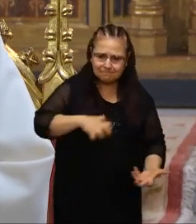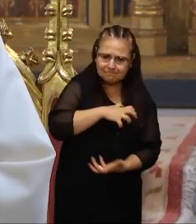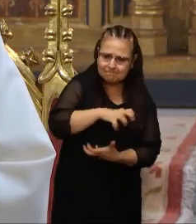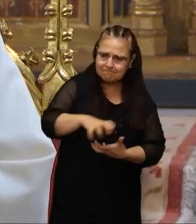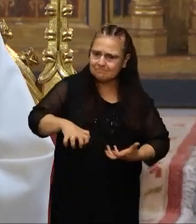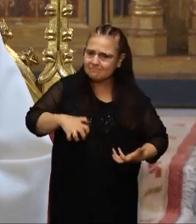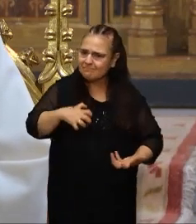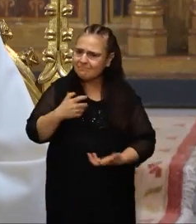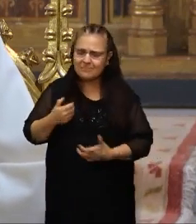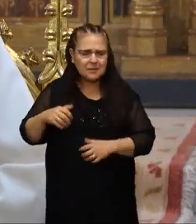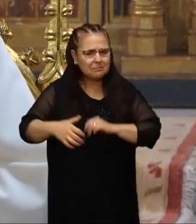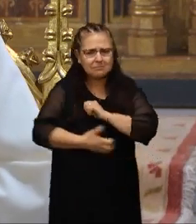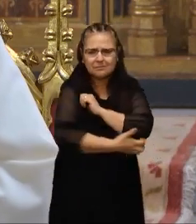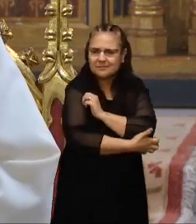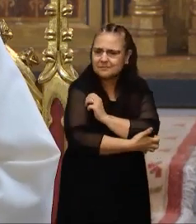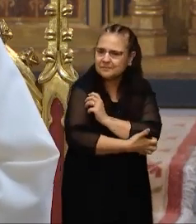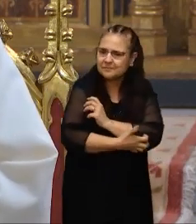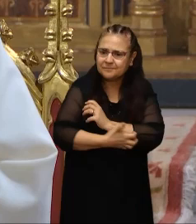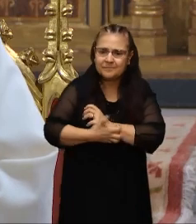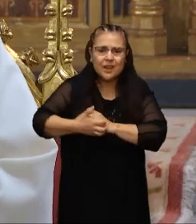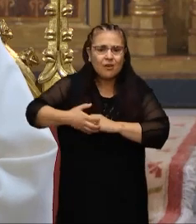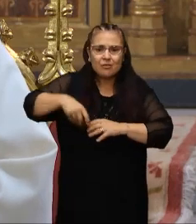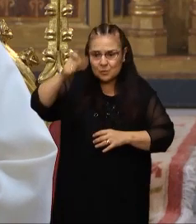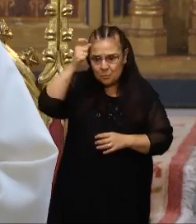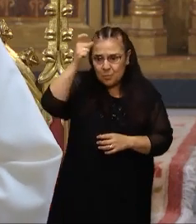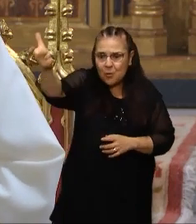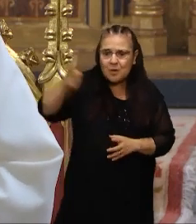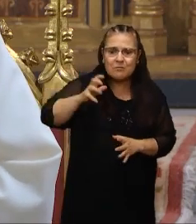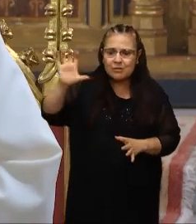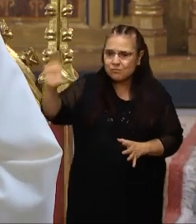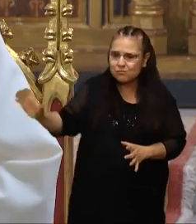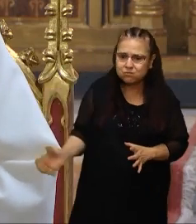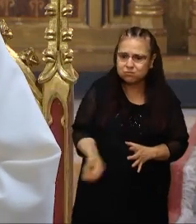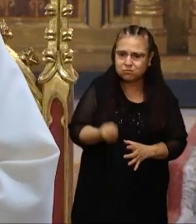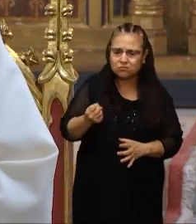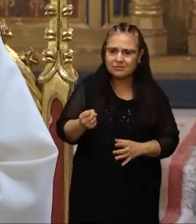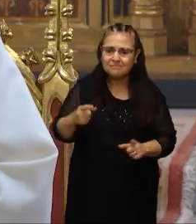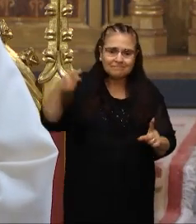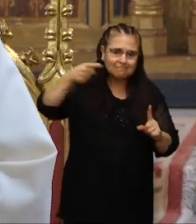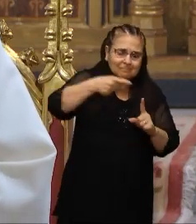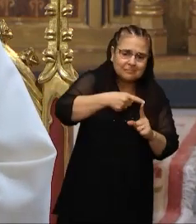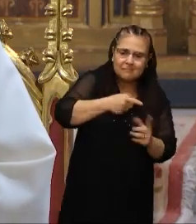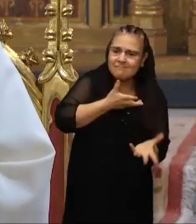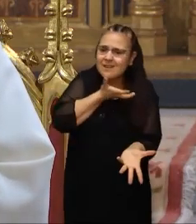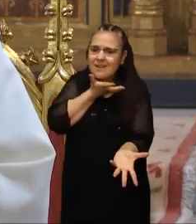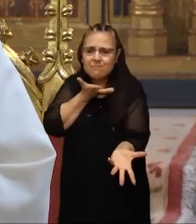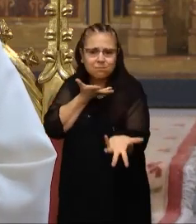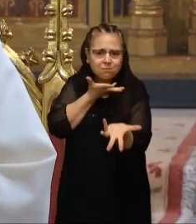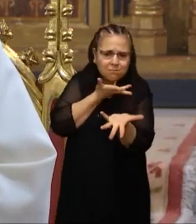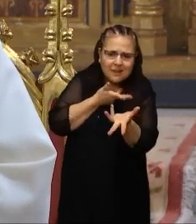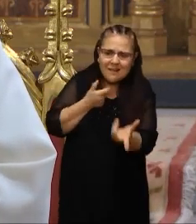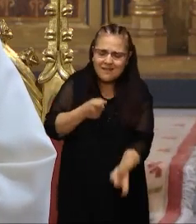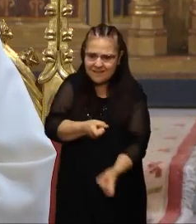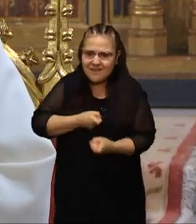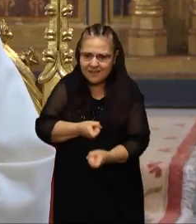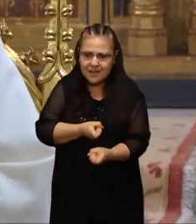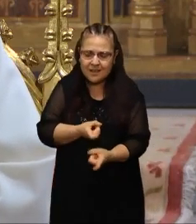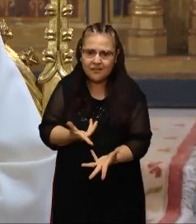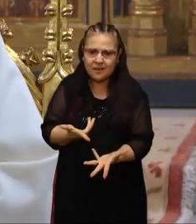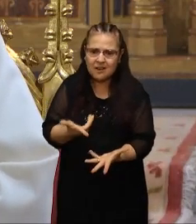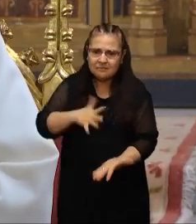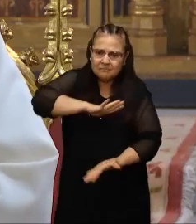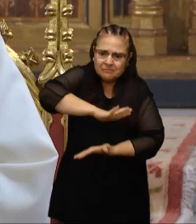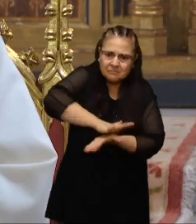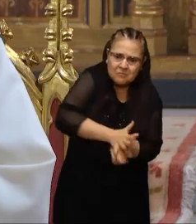matan de hambre a los pueblos africanos, mientras en definitiva los vientos de la guerra y los fuegos de la violencia siguen